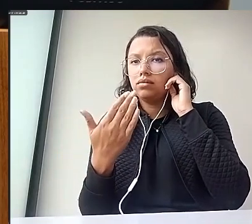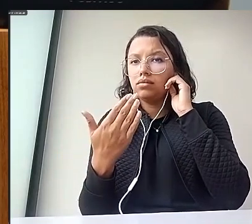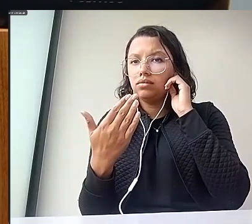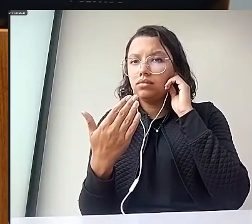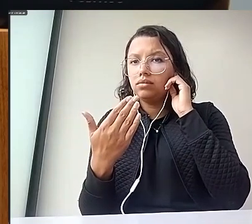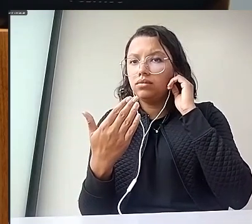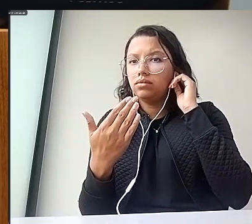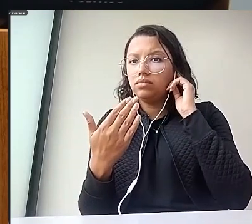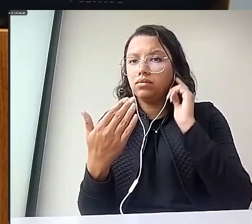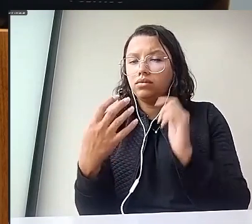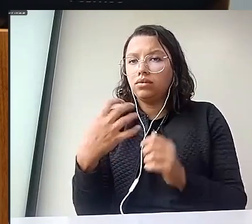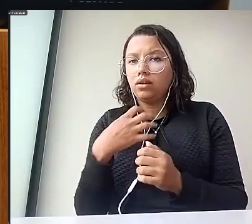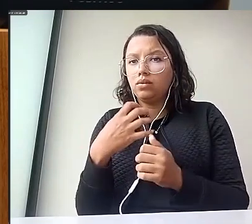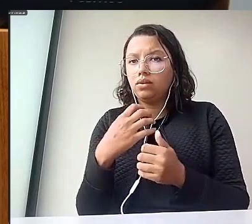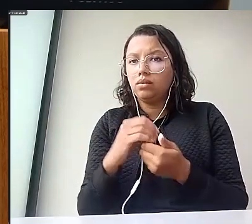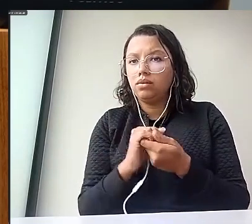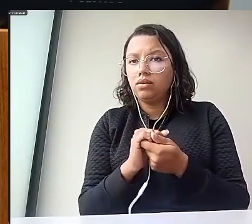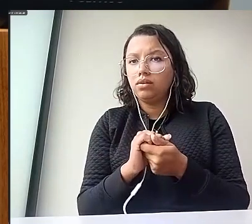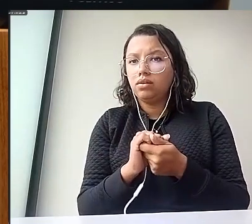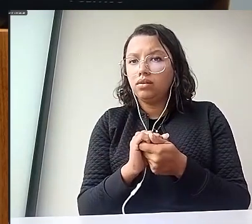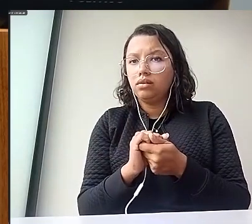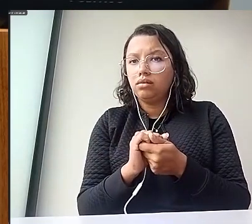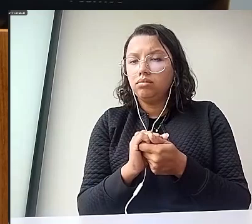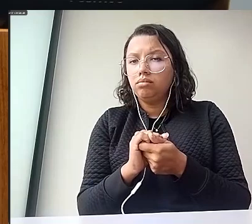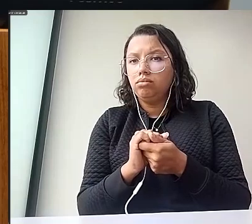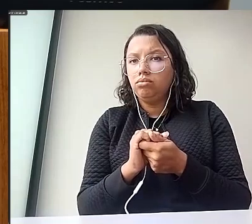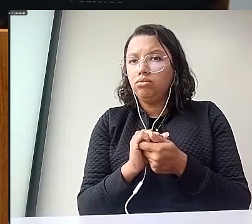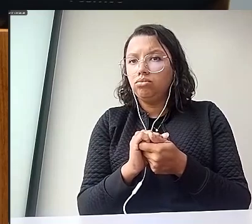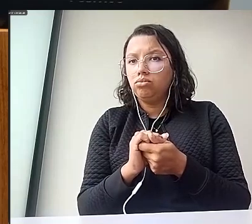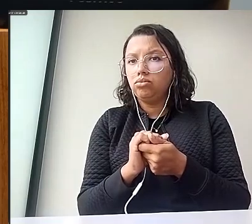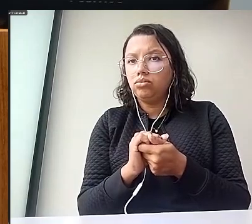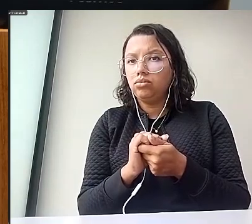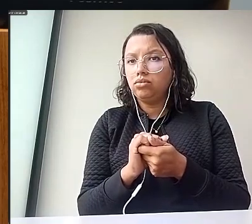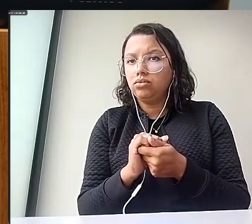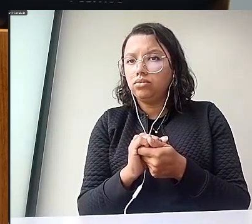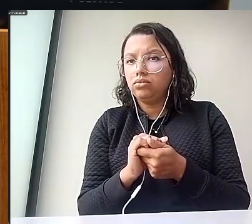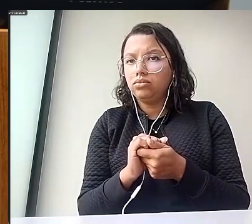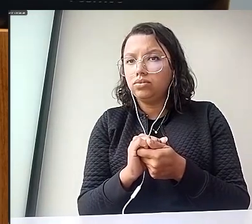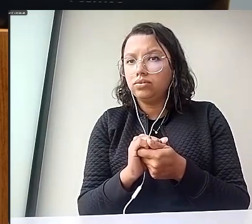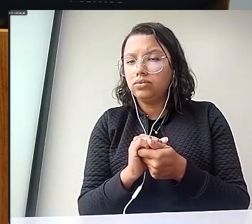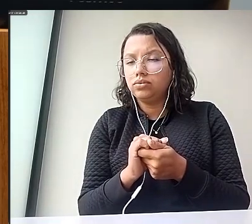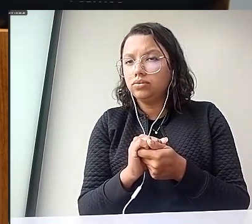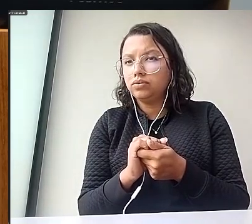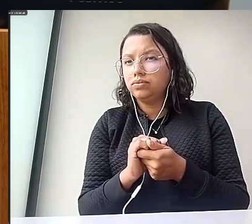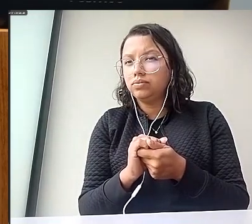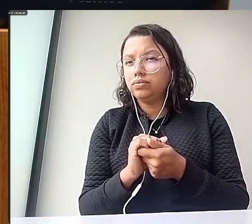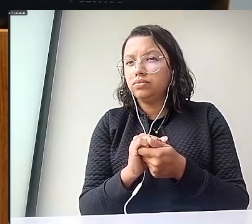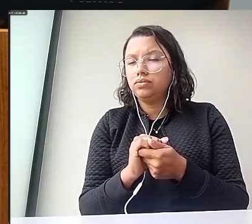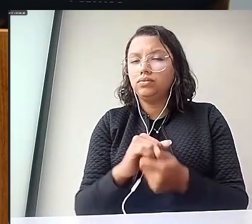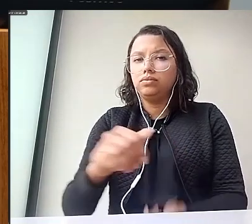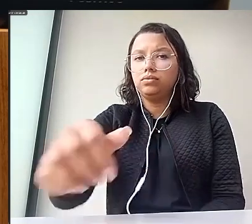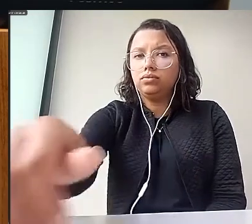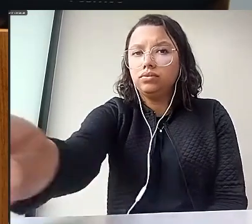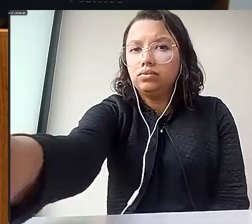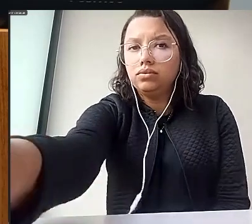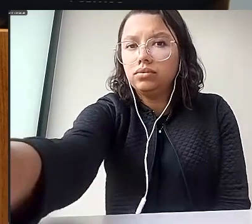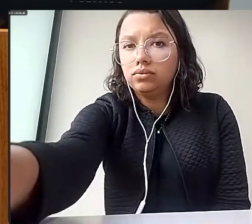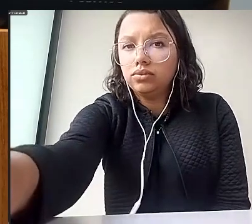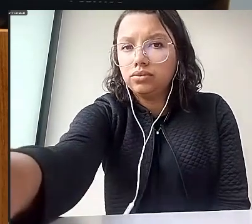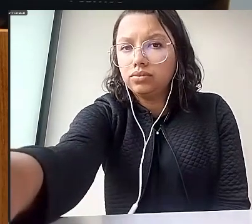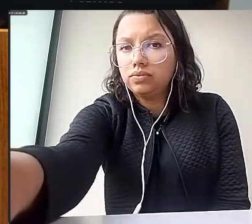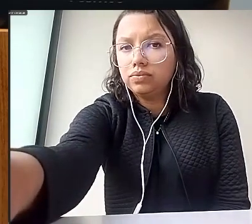reformas hubo muchas críticas, la utilización de una procedura legislativa especial,